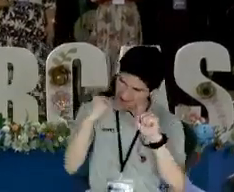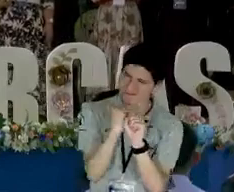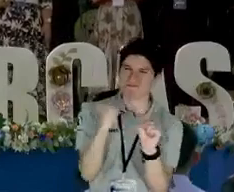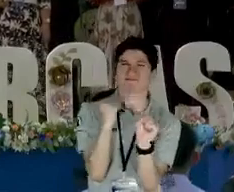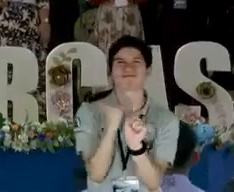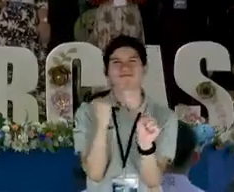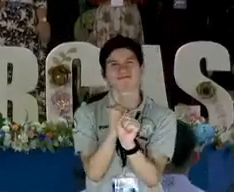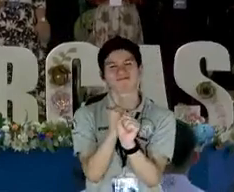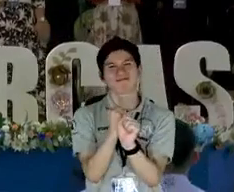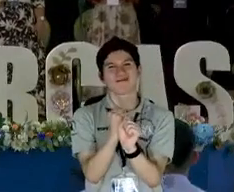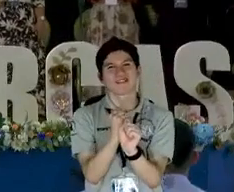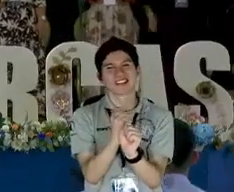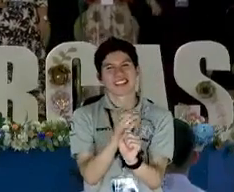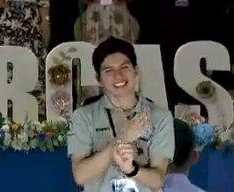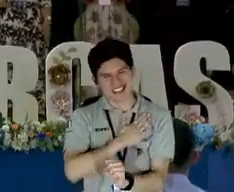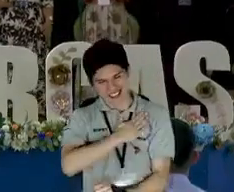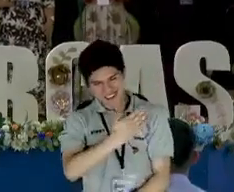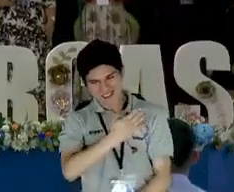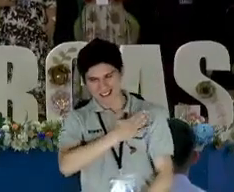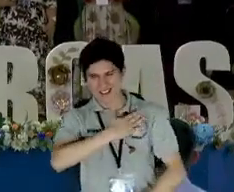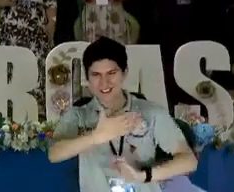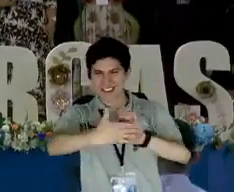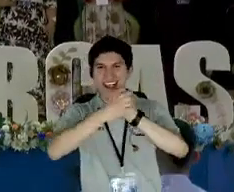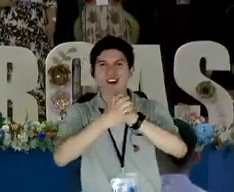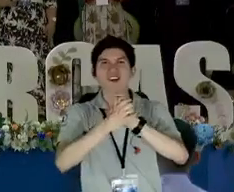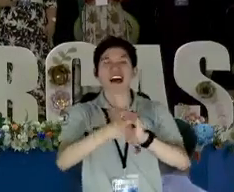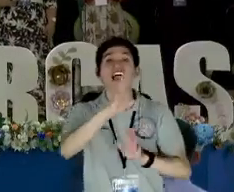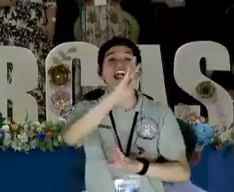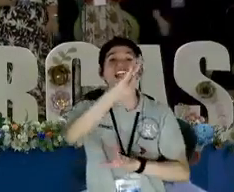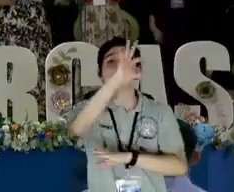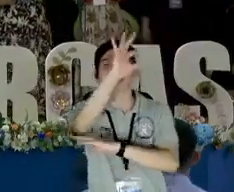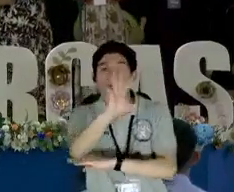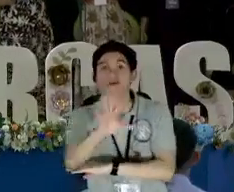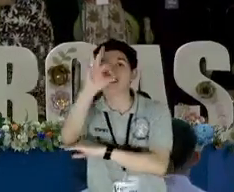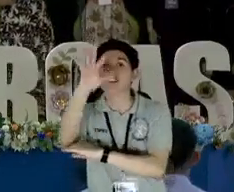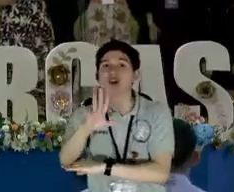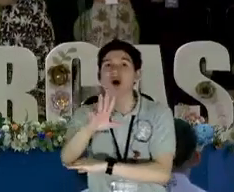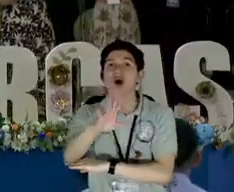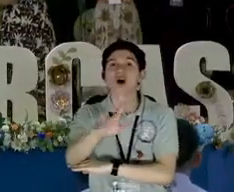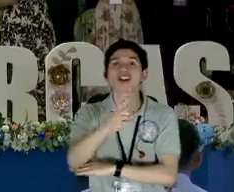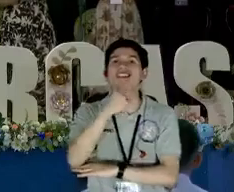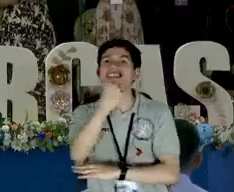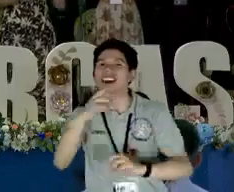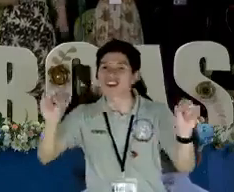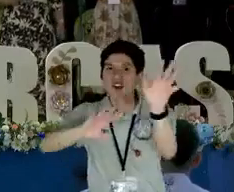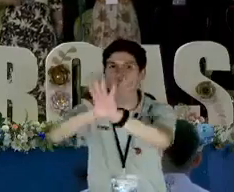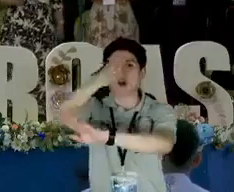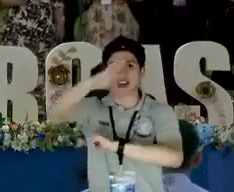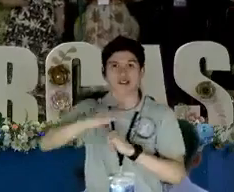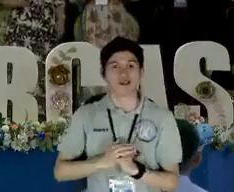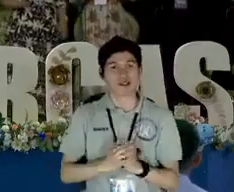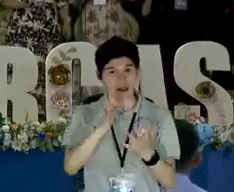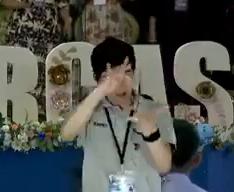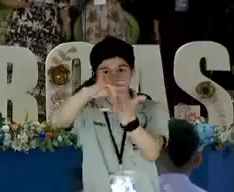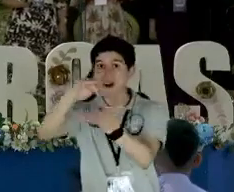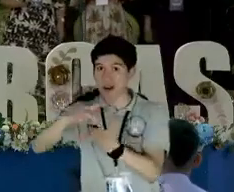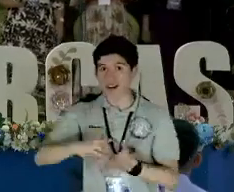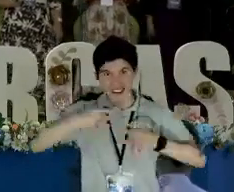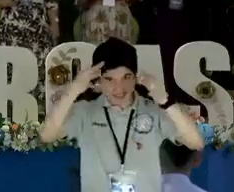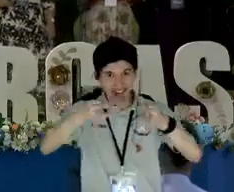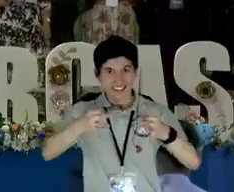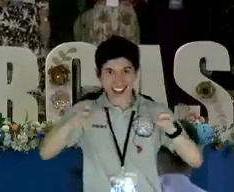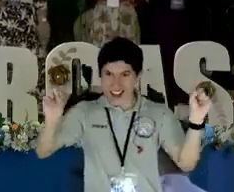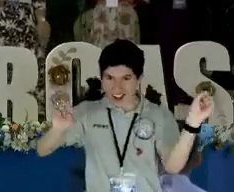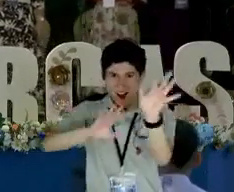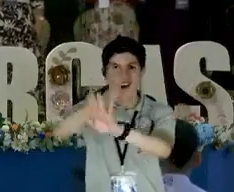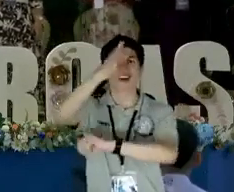saludar a la esposa de Pastor de Gloria, Dios las compañeras. Oiga, si están por ahí, gloria al Señor,